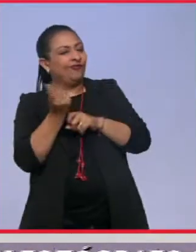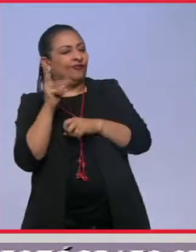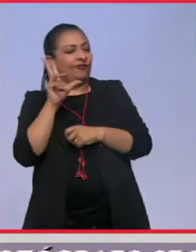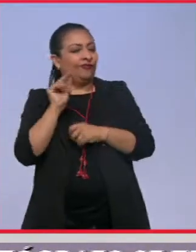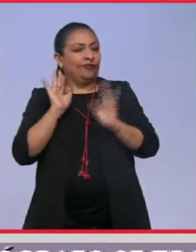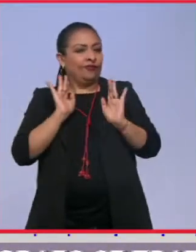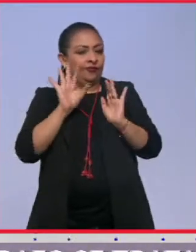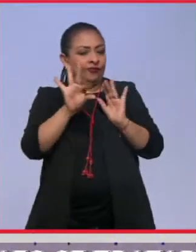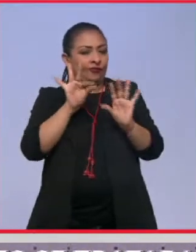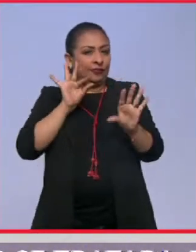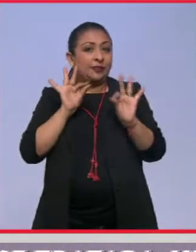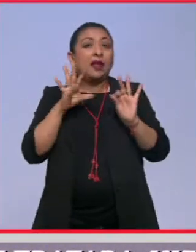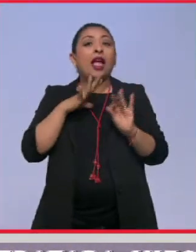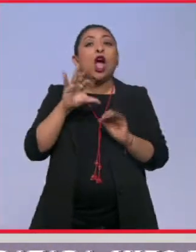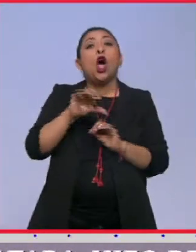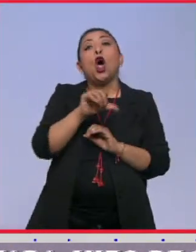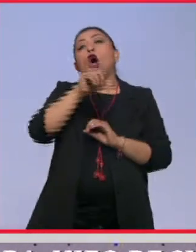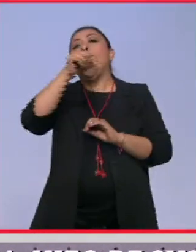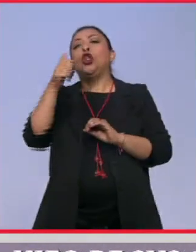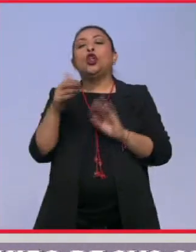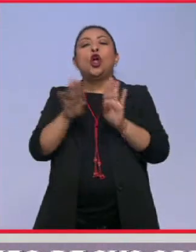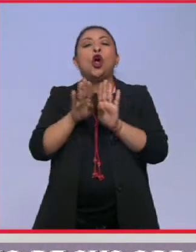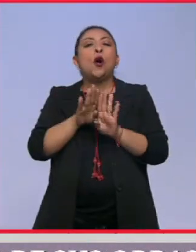tienen otro sentido